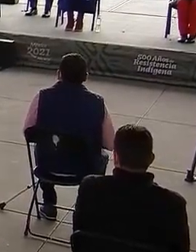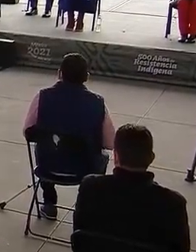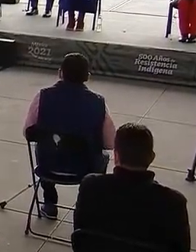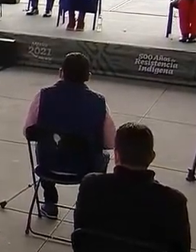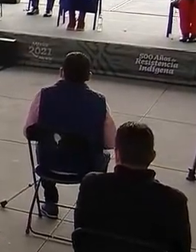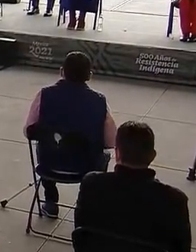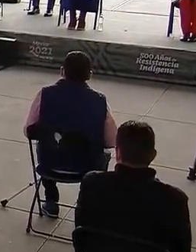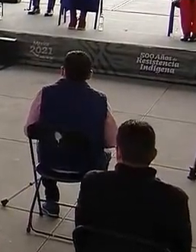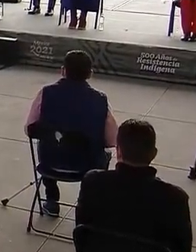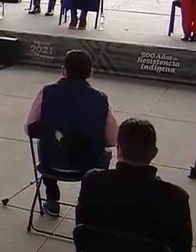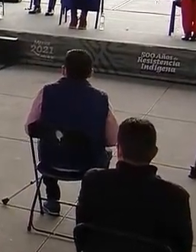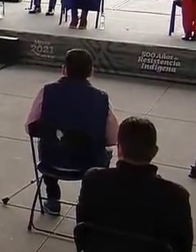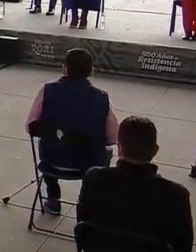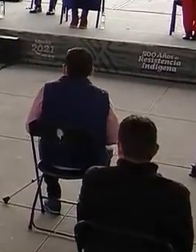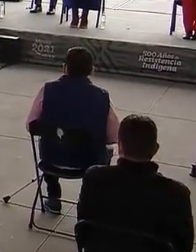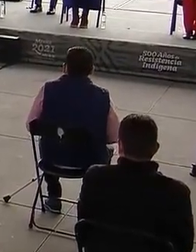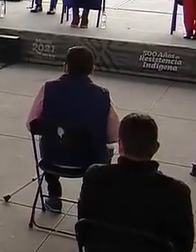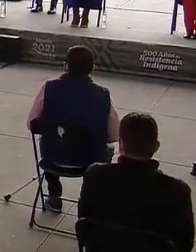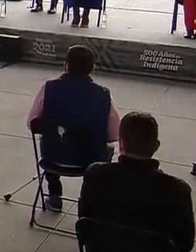Kahnawake, Canadá.